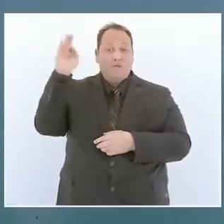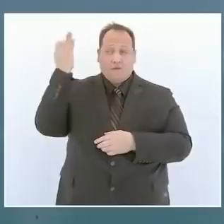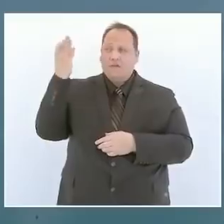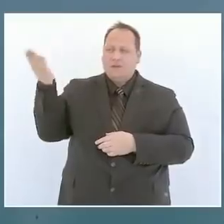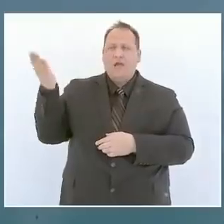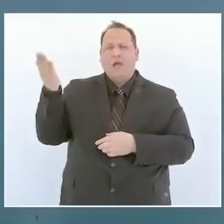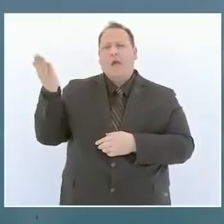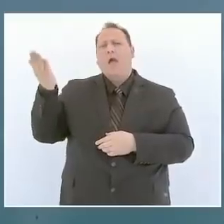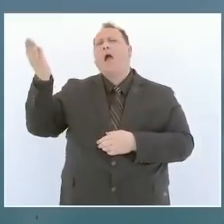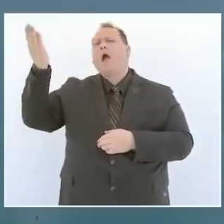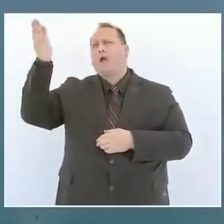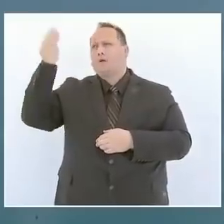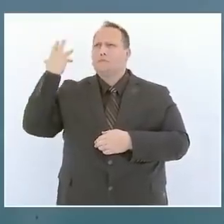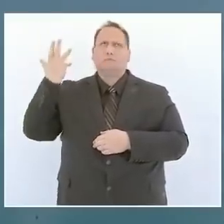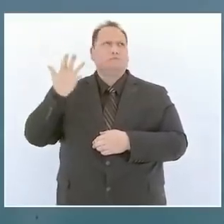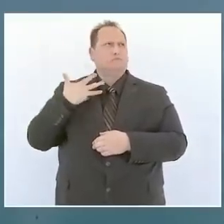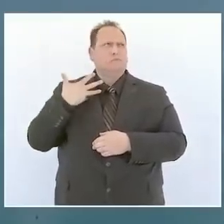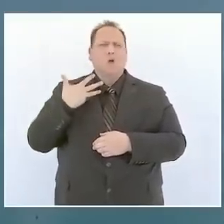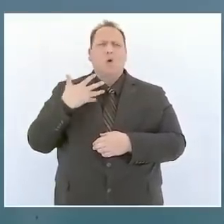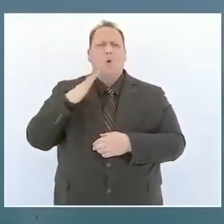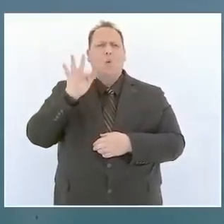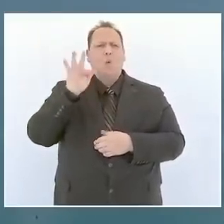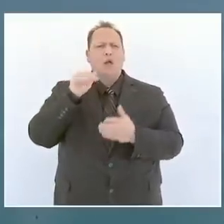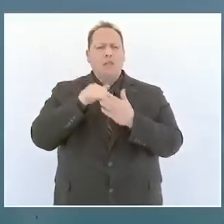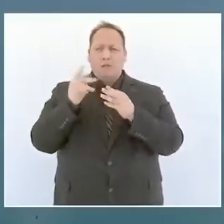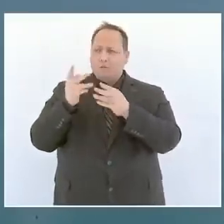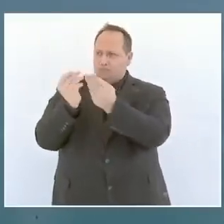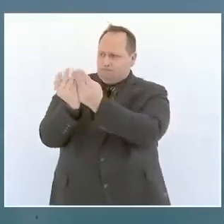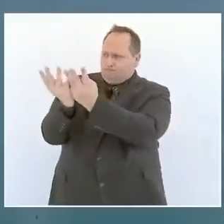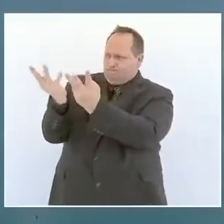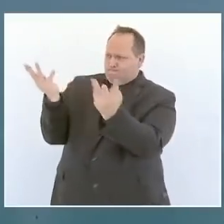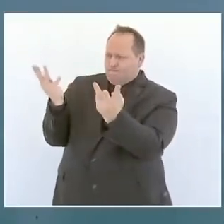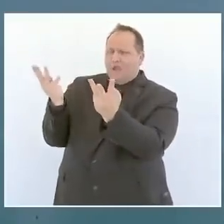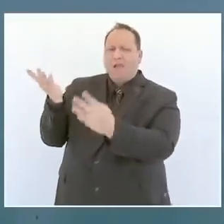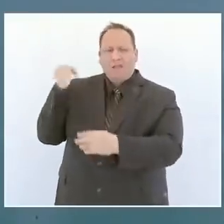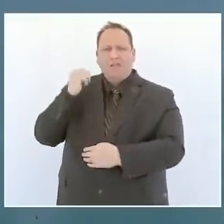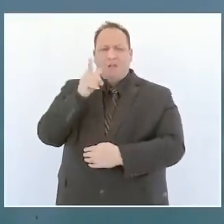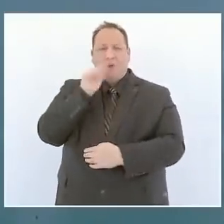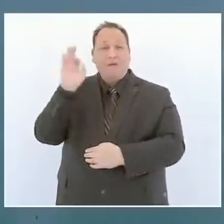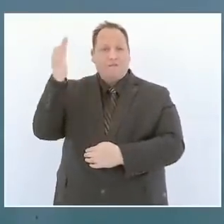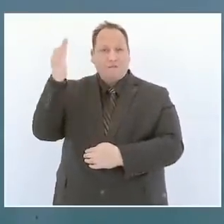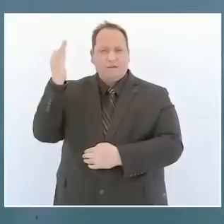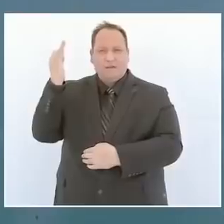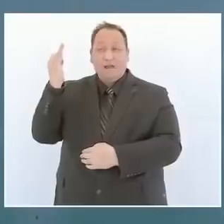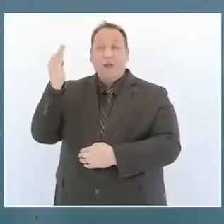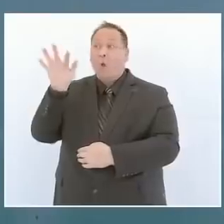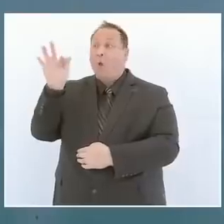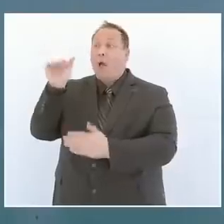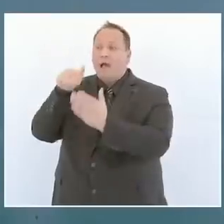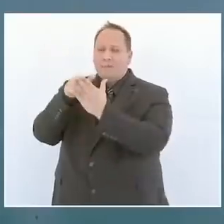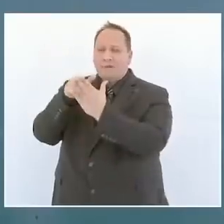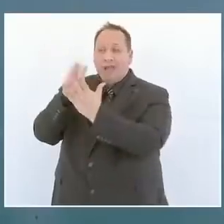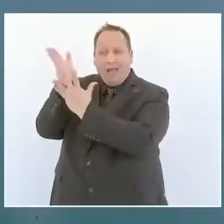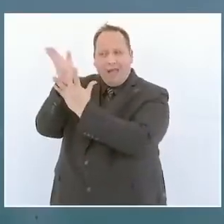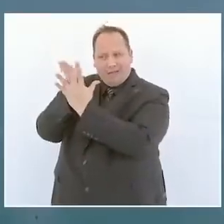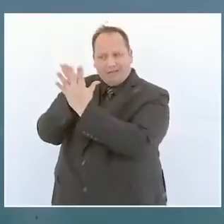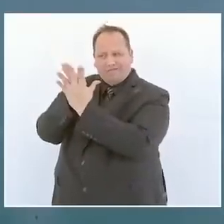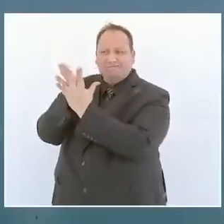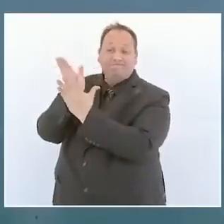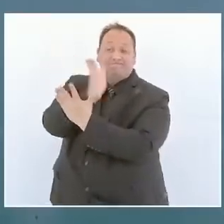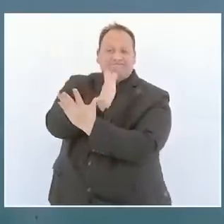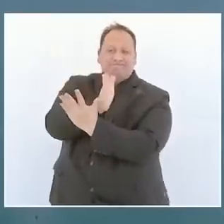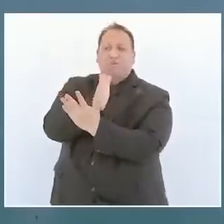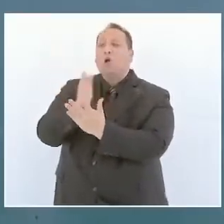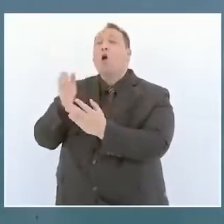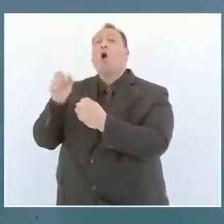en su mejor momento llegó a tener 40,000 elementos, pero la mitad se dedicaban a